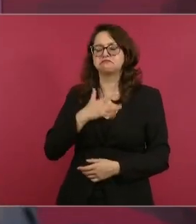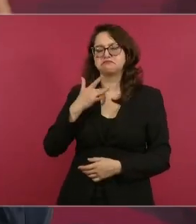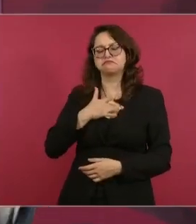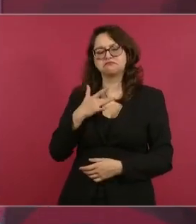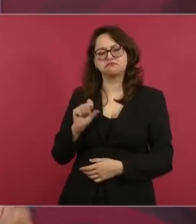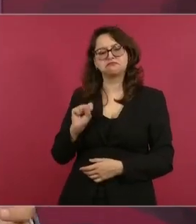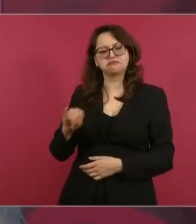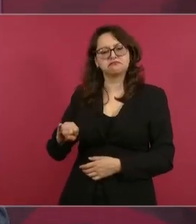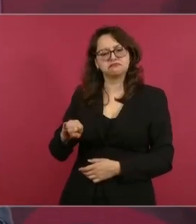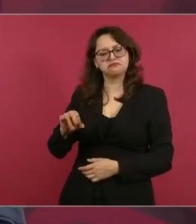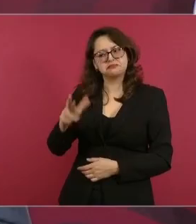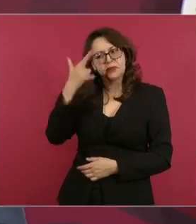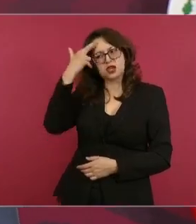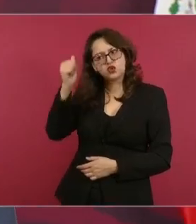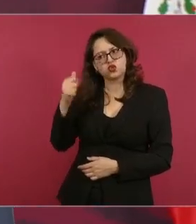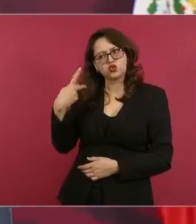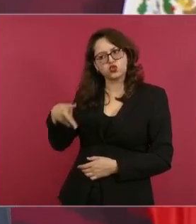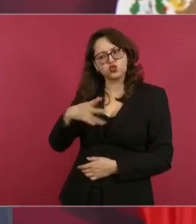de justicia.